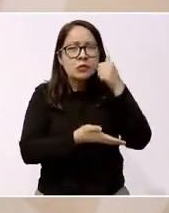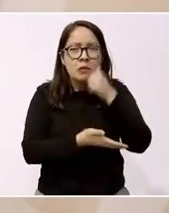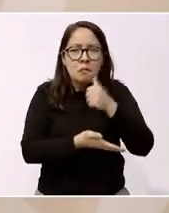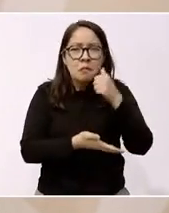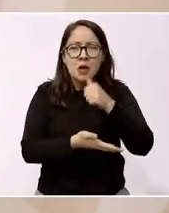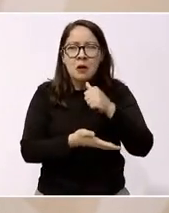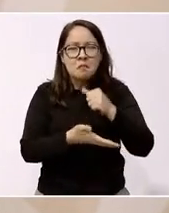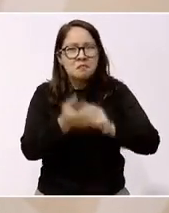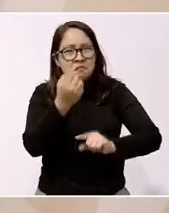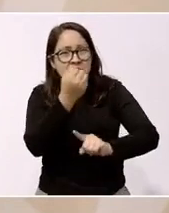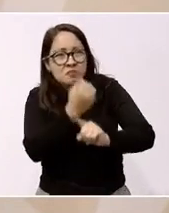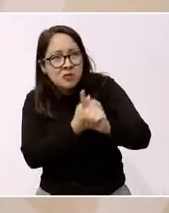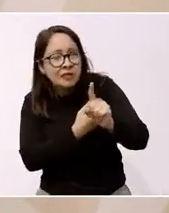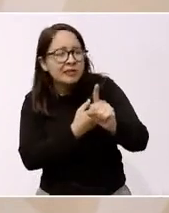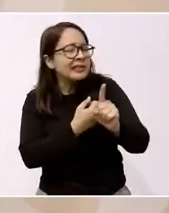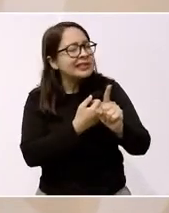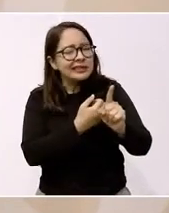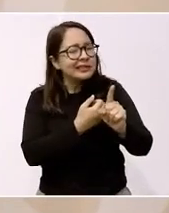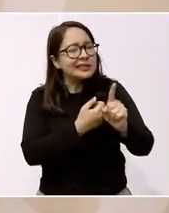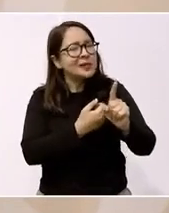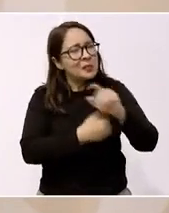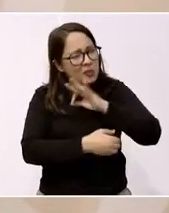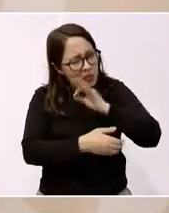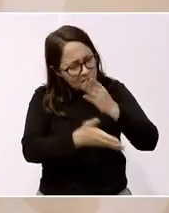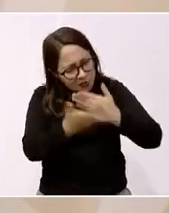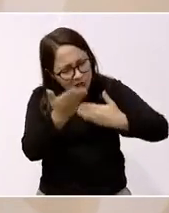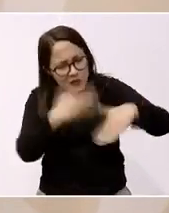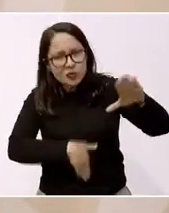Siempre nuestras culturas